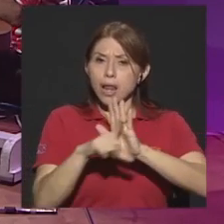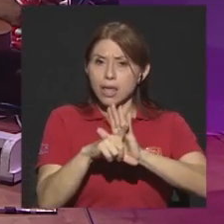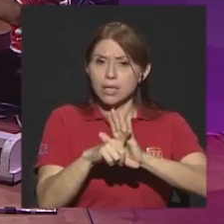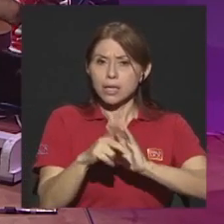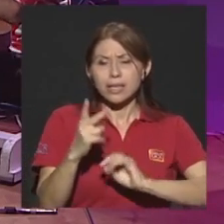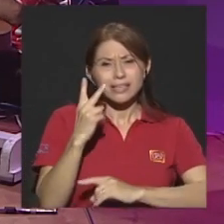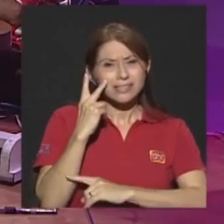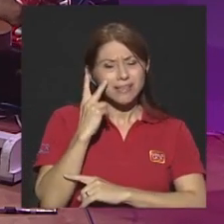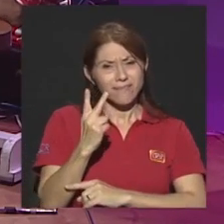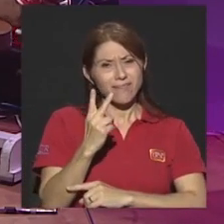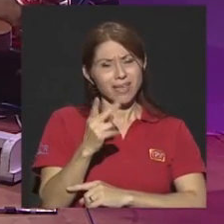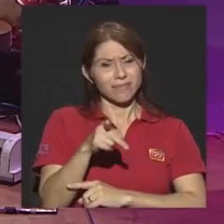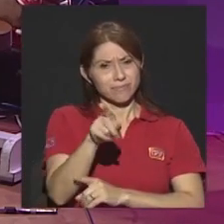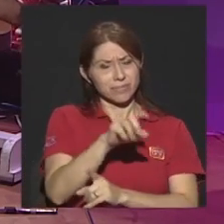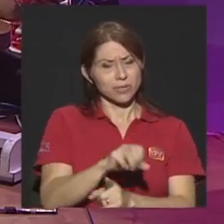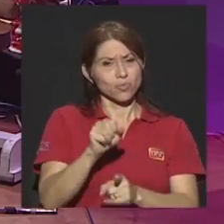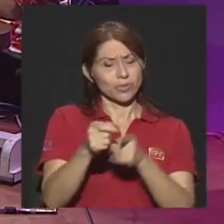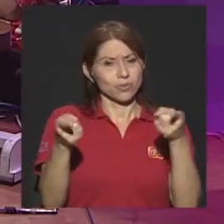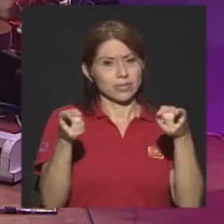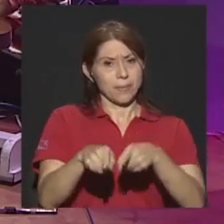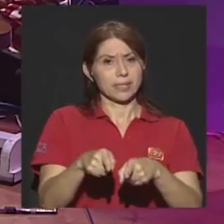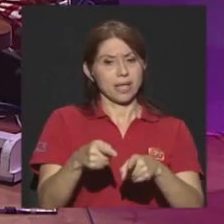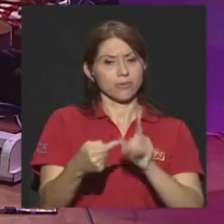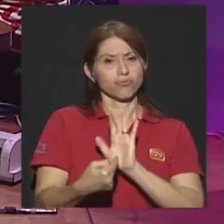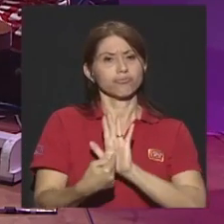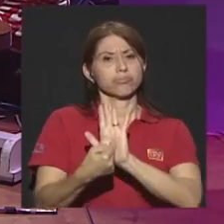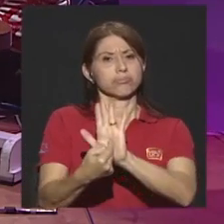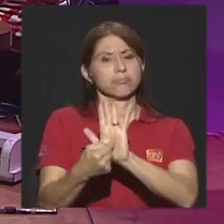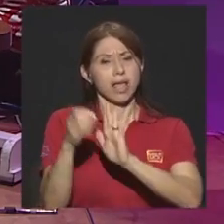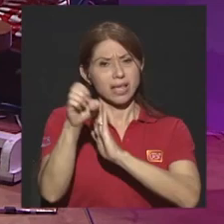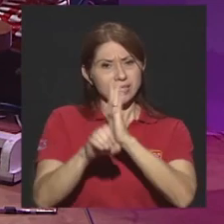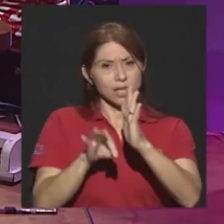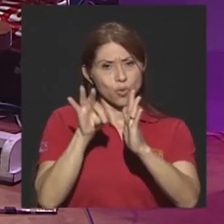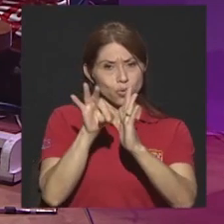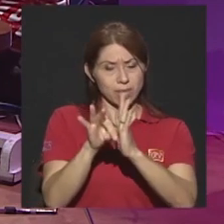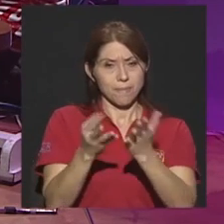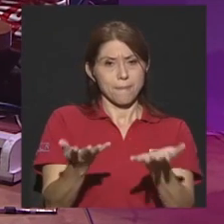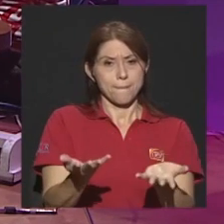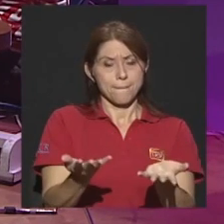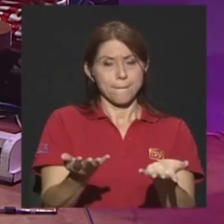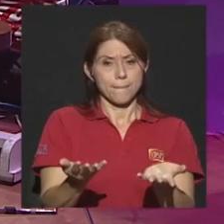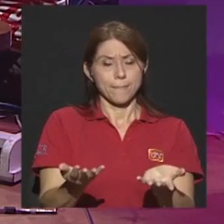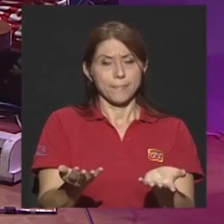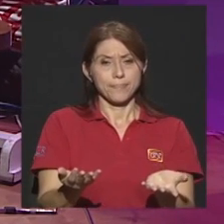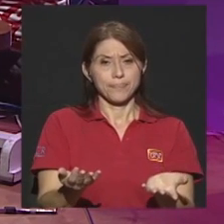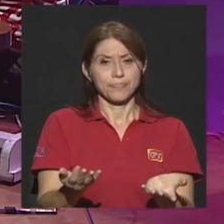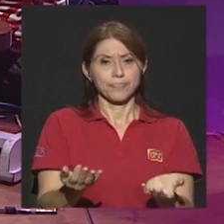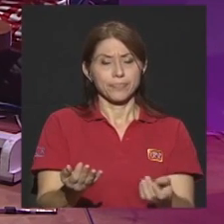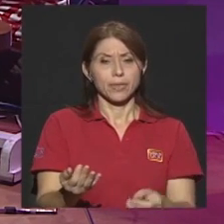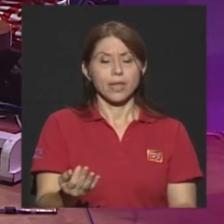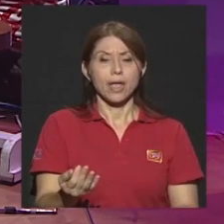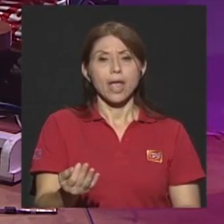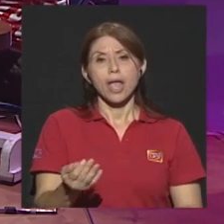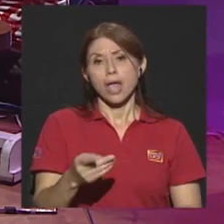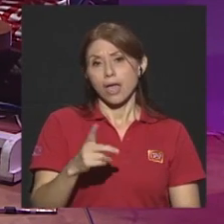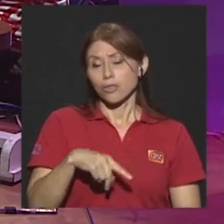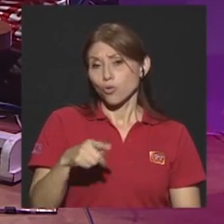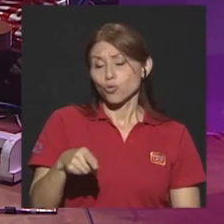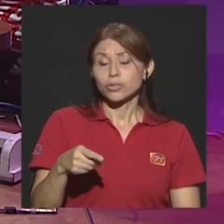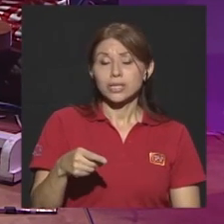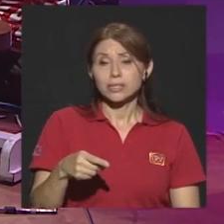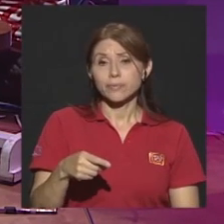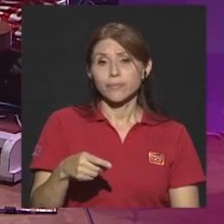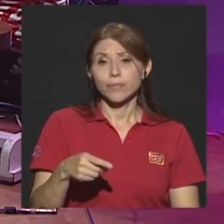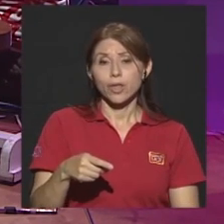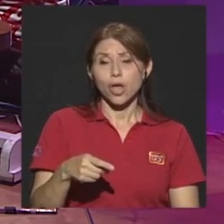práctica traspasada por estos estereotipos que hablábamos hace un rato, ¿no? Entonces, las y los operadores